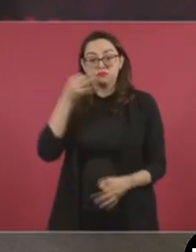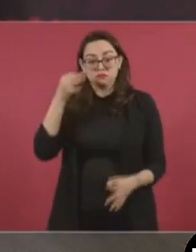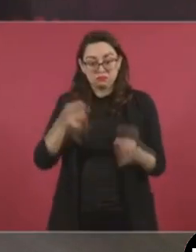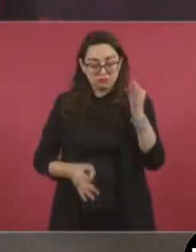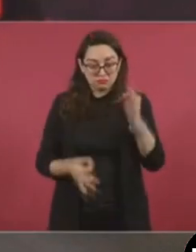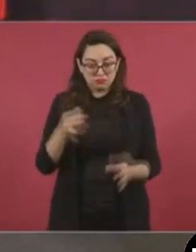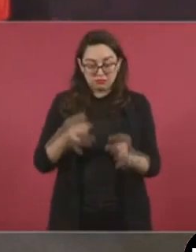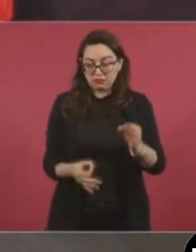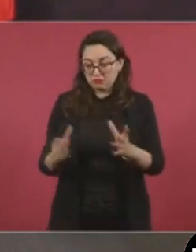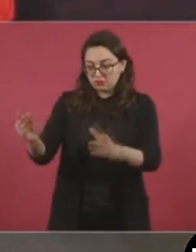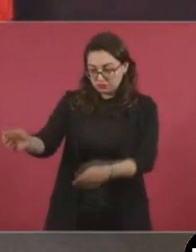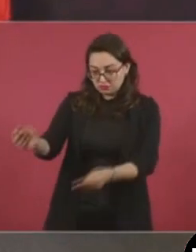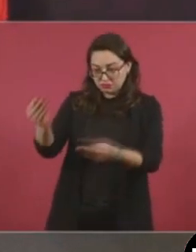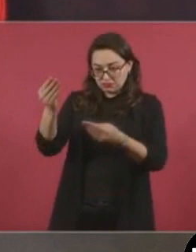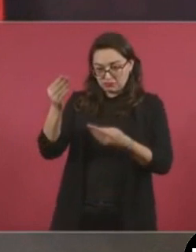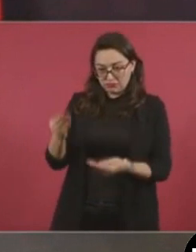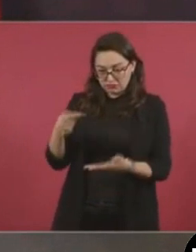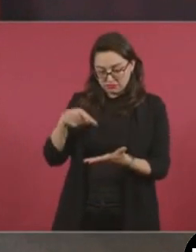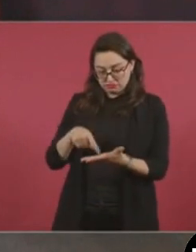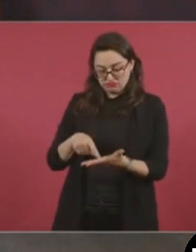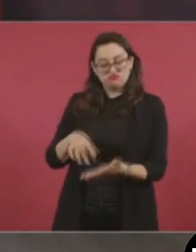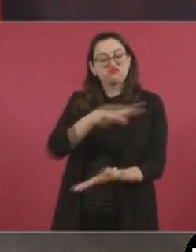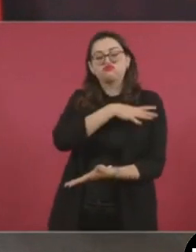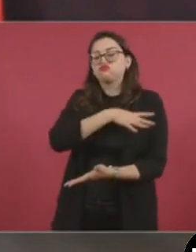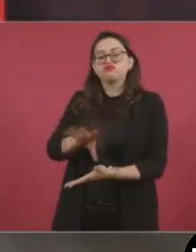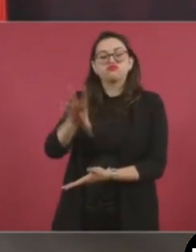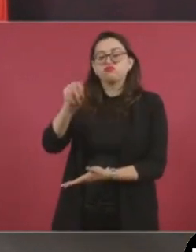rechaza la orden de aprehensión.